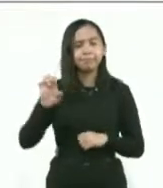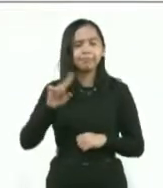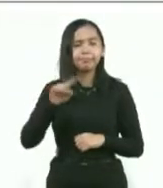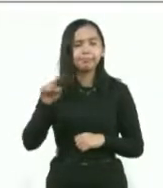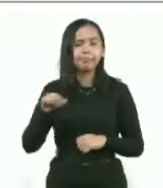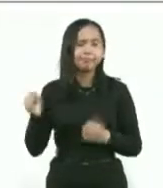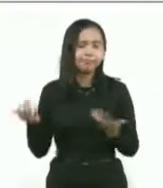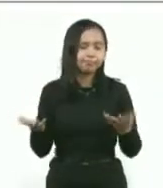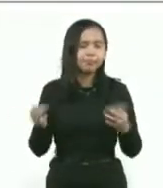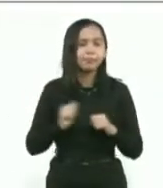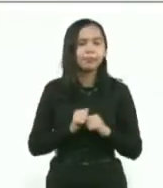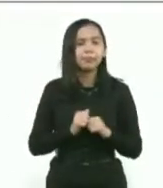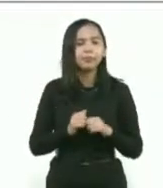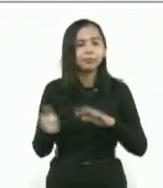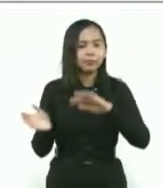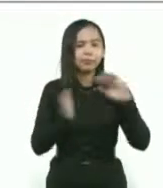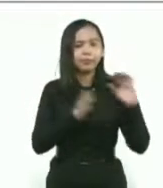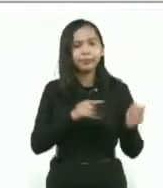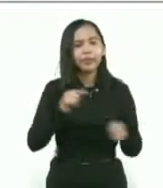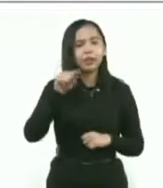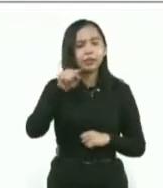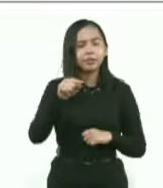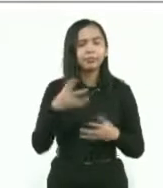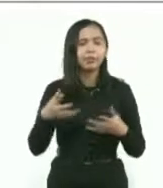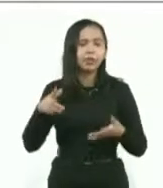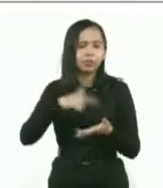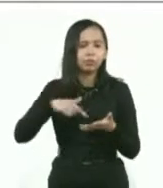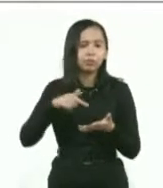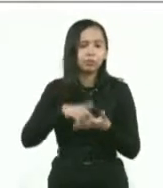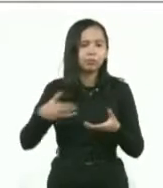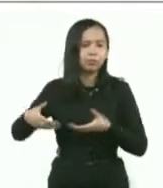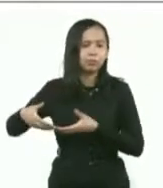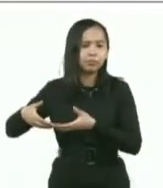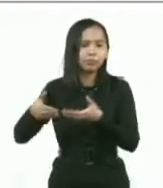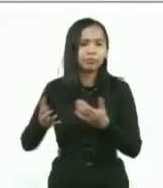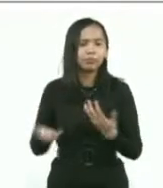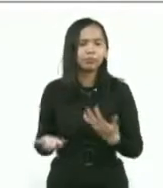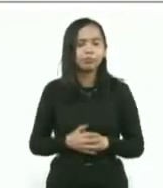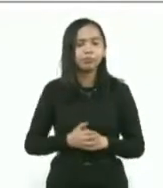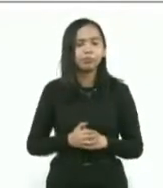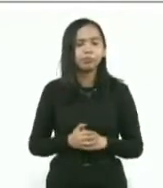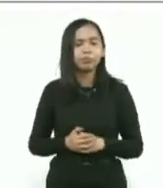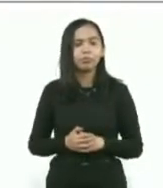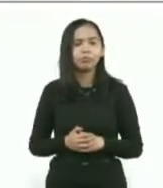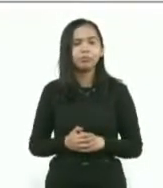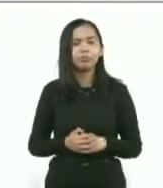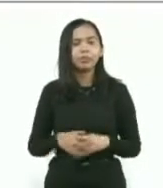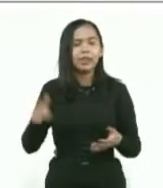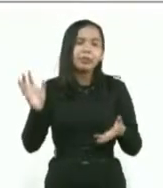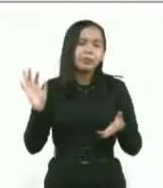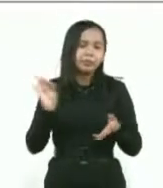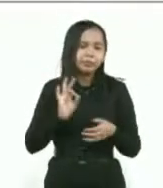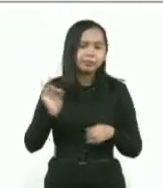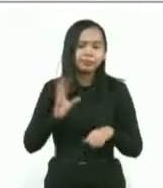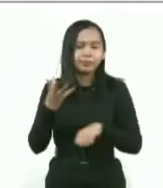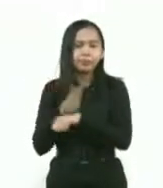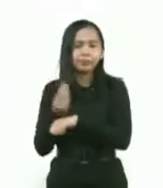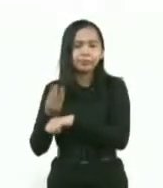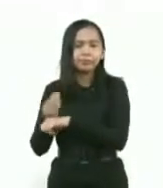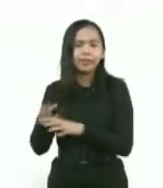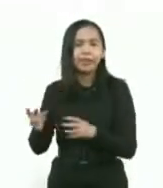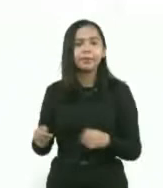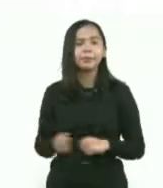Estas son, por ejemplo, las vialidades que hemos intervenido, señalización, bacheo, repavimentación,